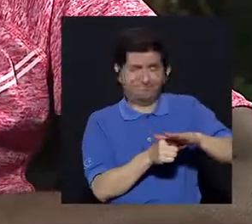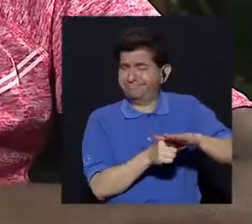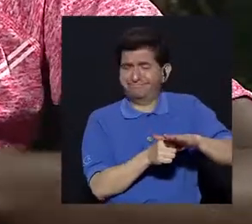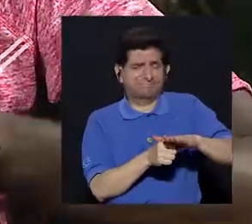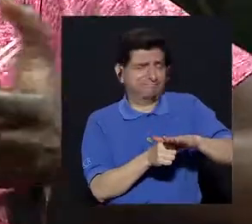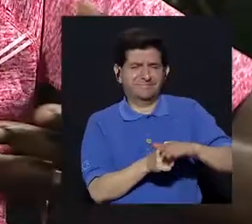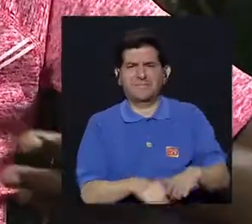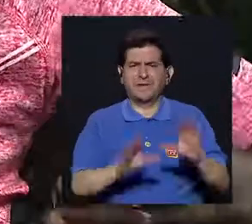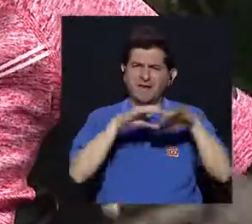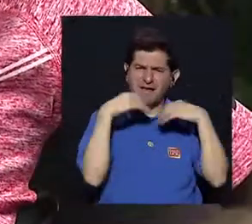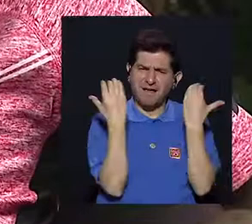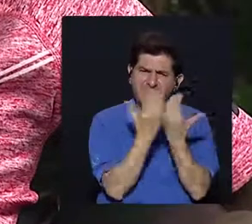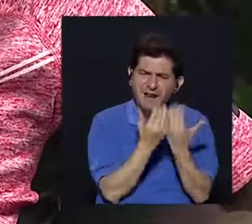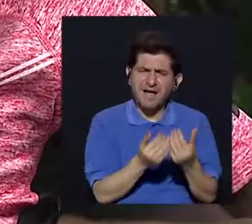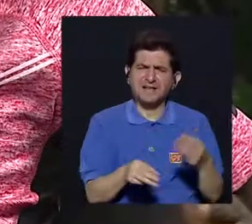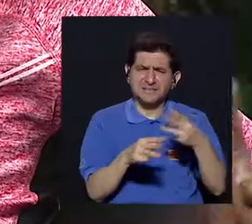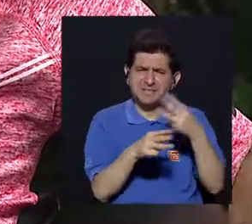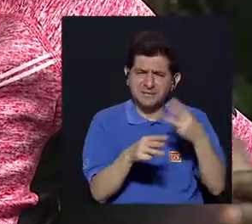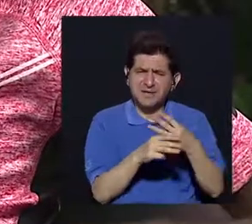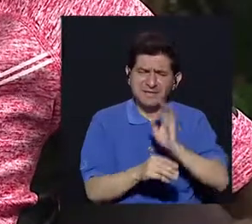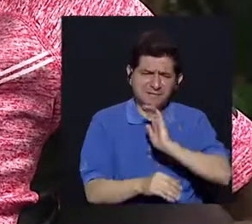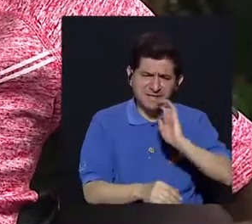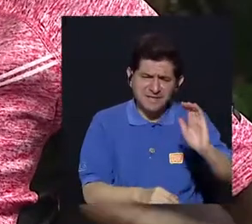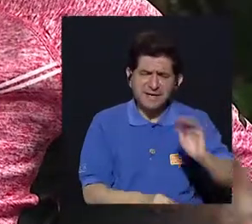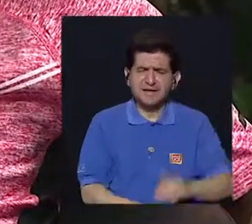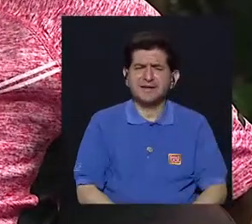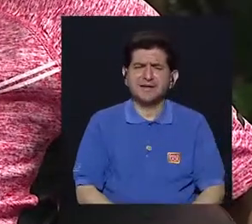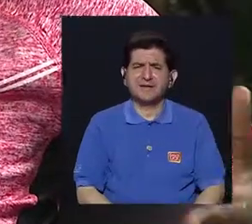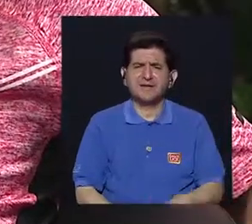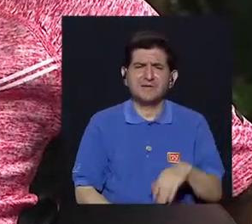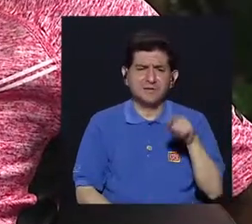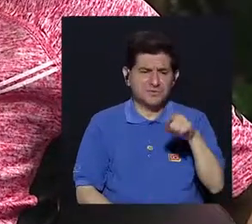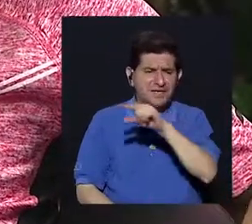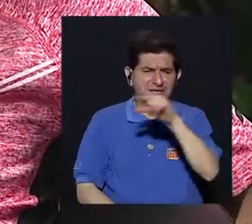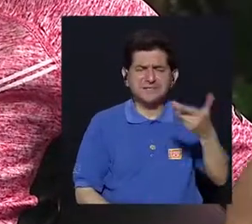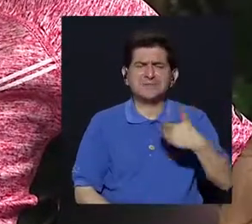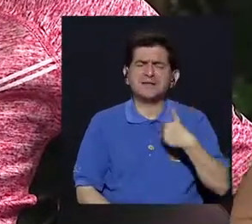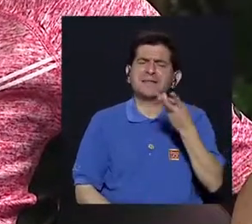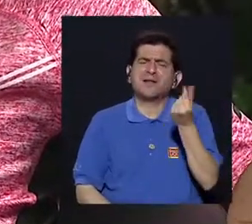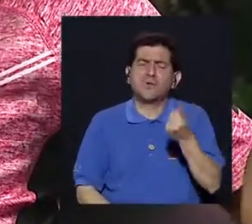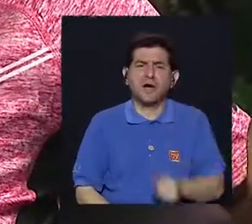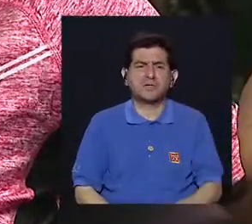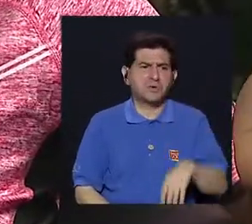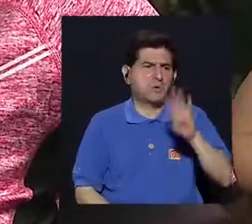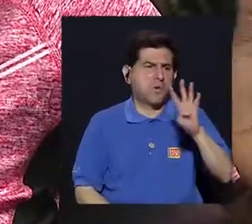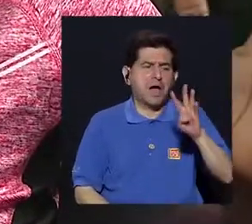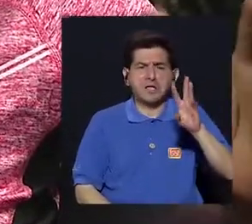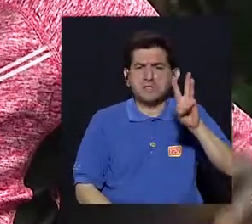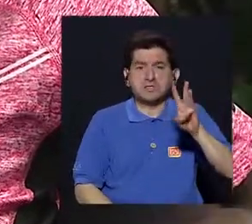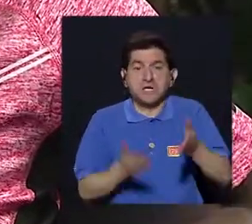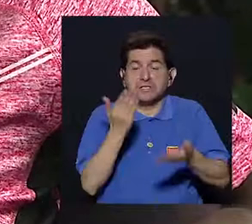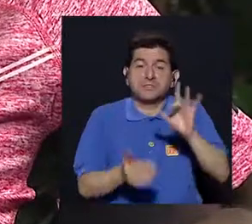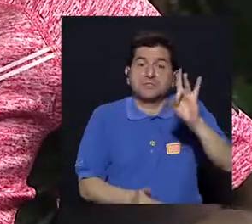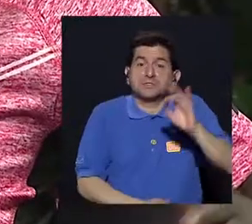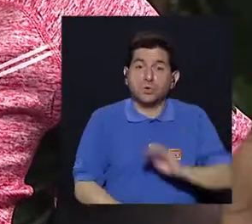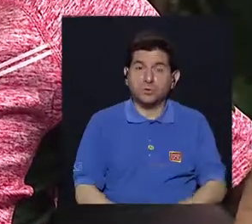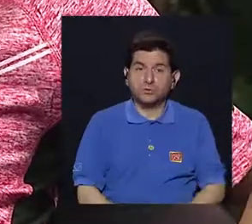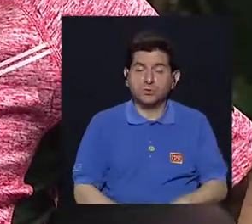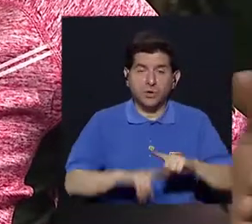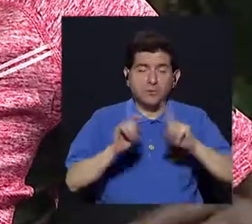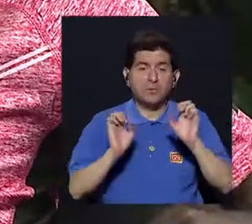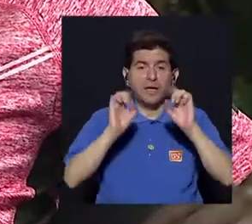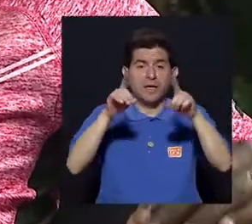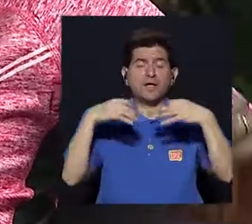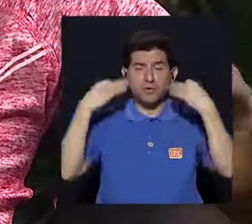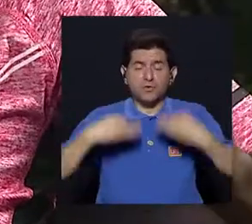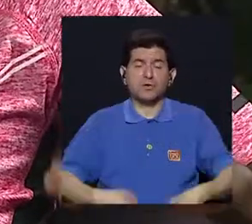suficientes. ¿Cuántas clases de matemáticas reciben los niños durante la semana? 4, 6, no sé, 8 tal vez. Pero la